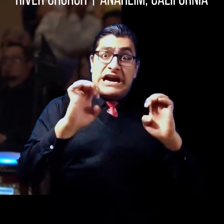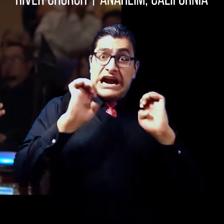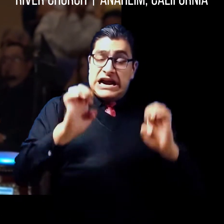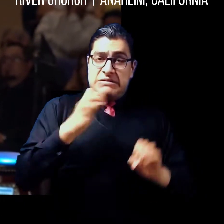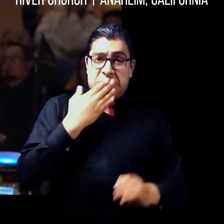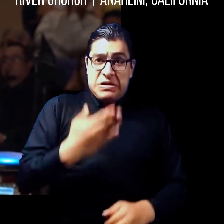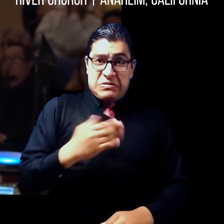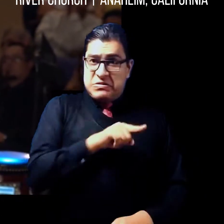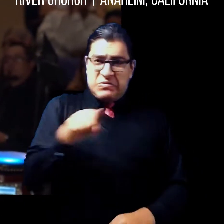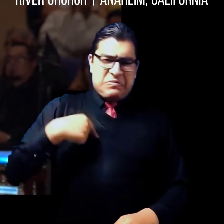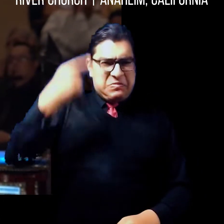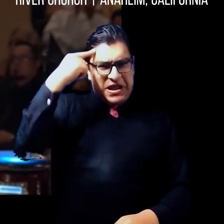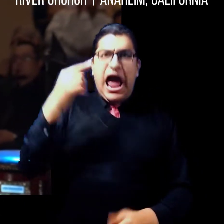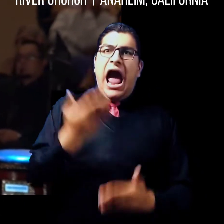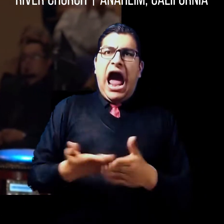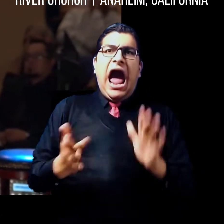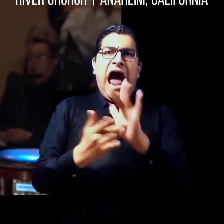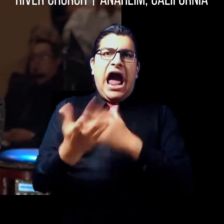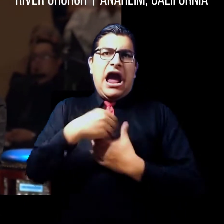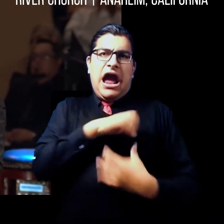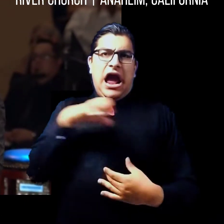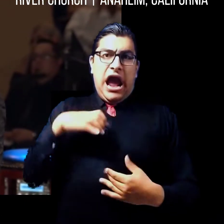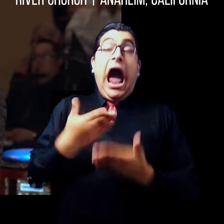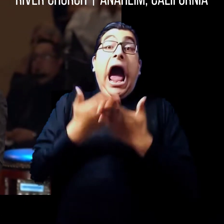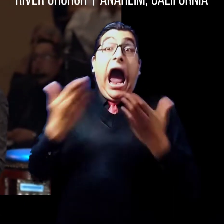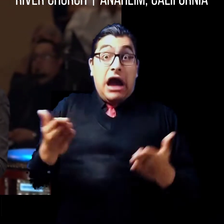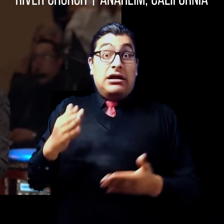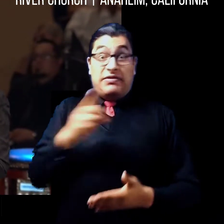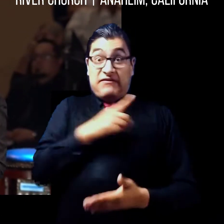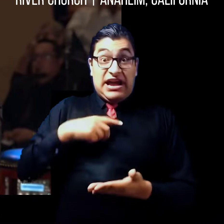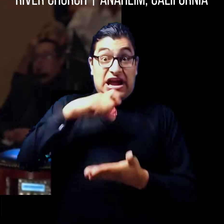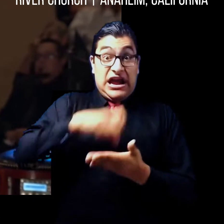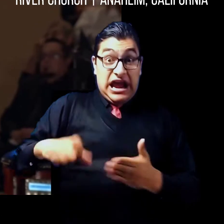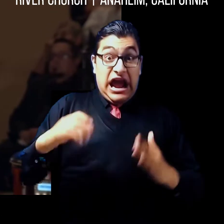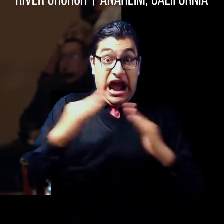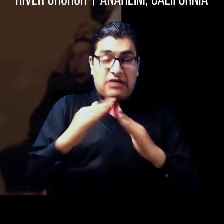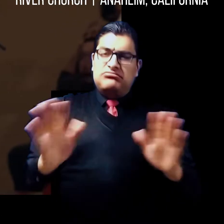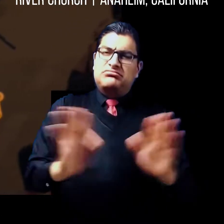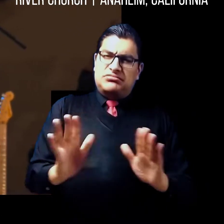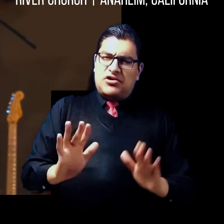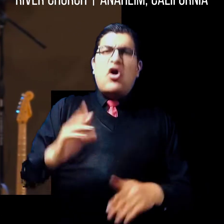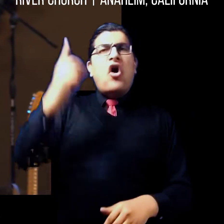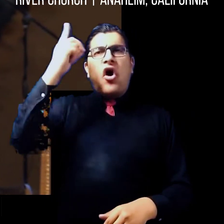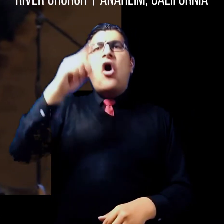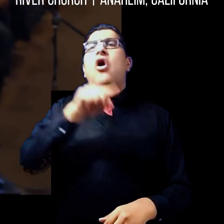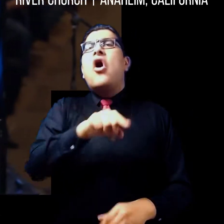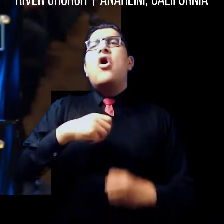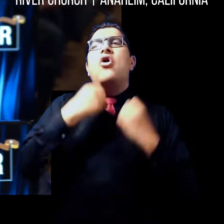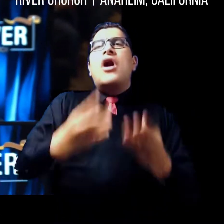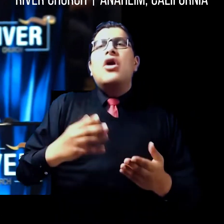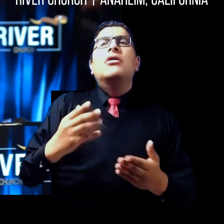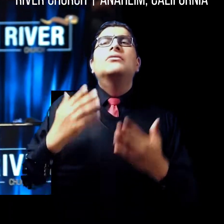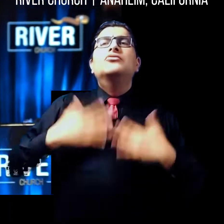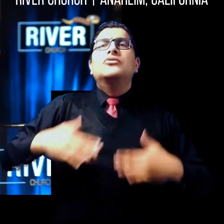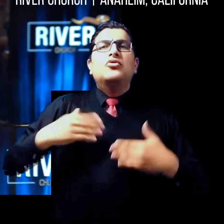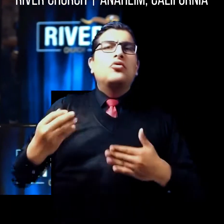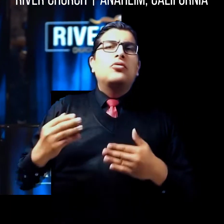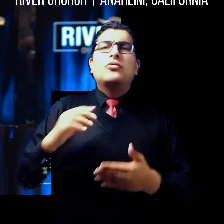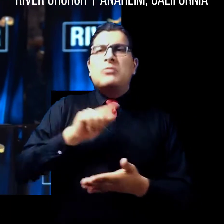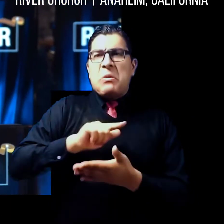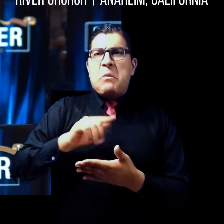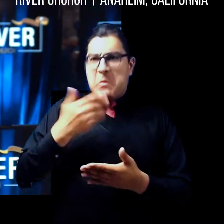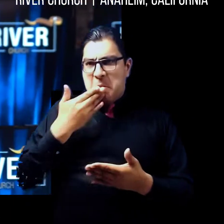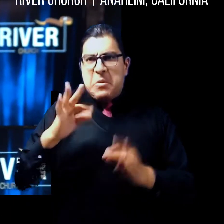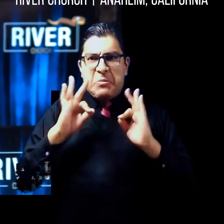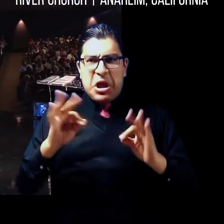No pensábamos, ahora porque tienes a Cristo tienes que comprarte la casa, o vas a tener buena ropa, o te va a Dios bendecir en todo. No